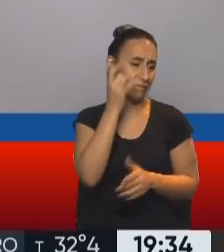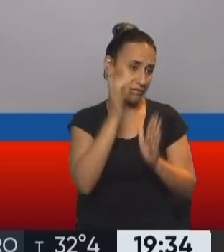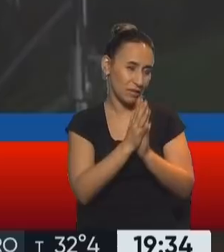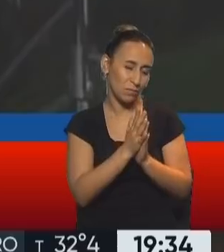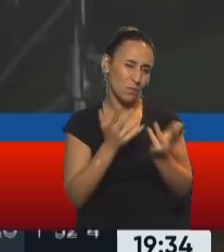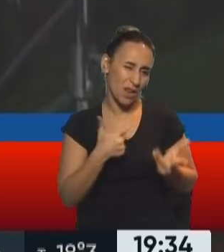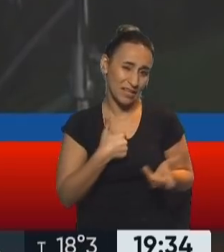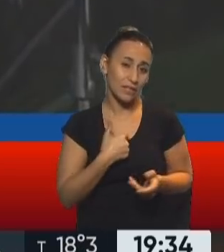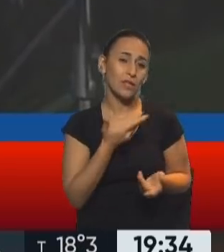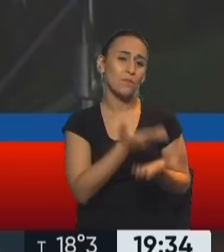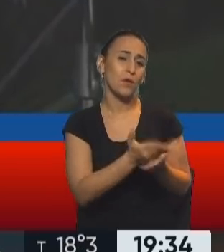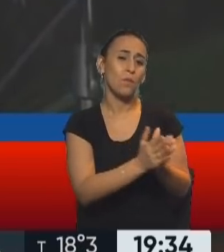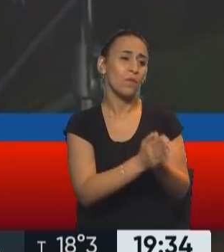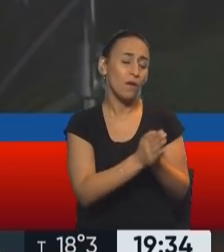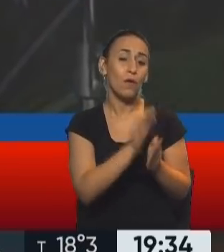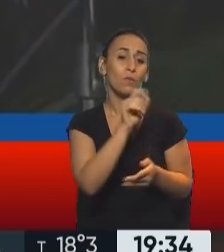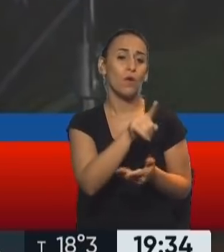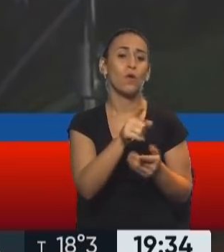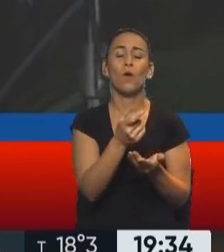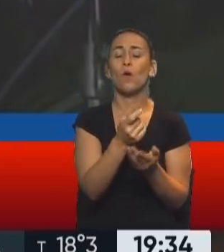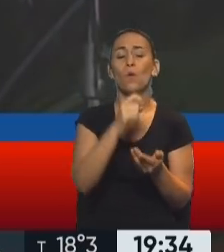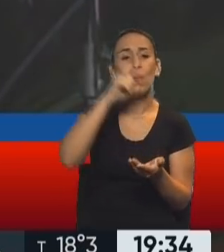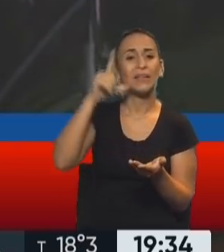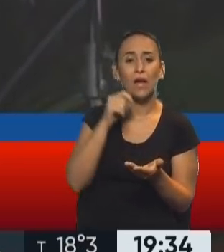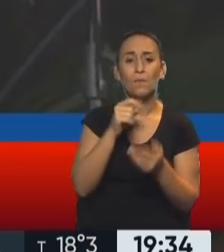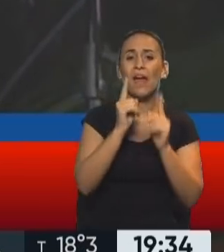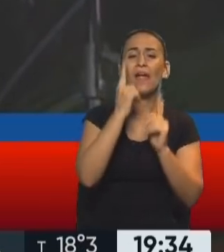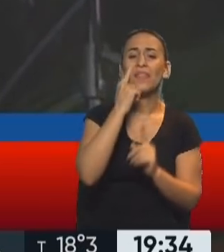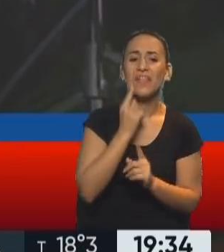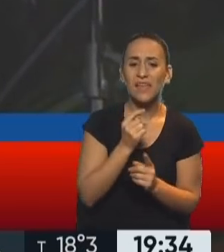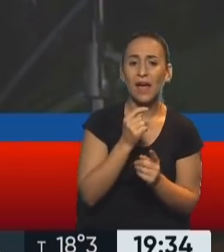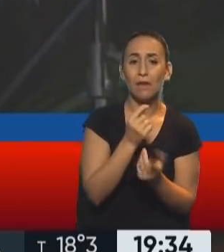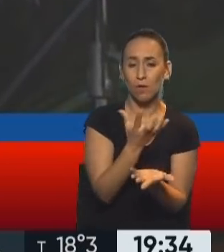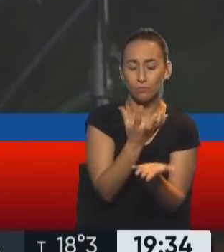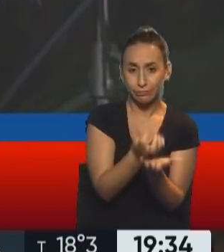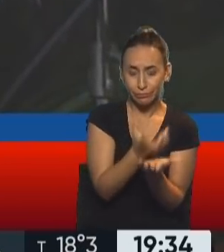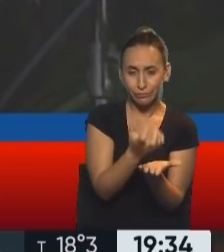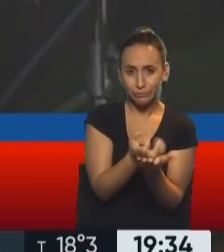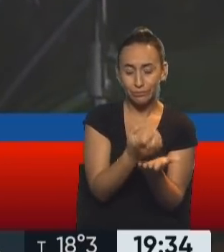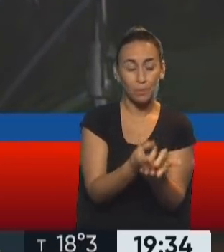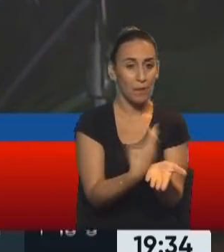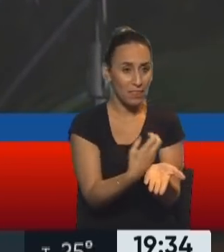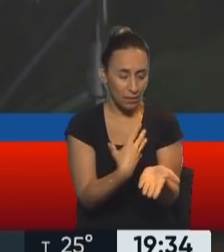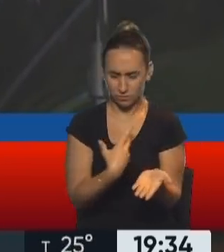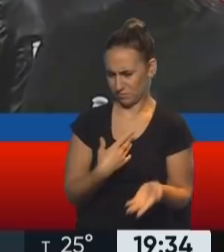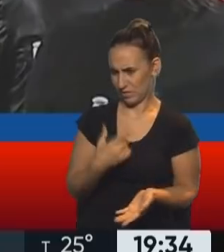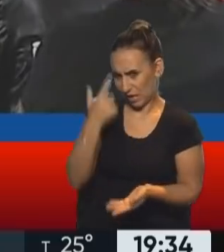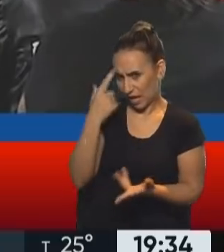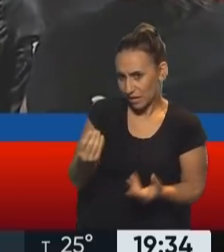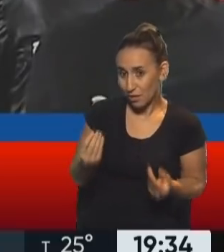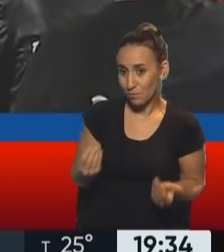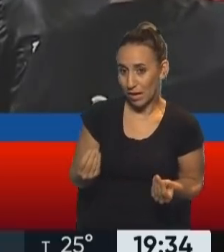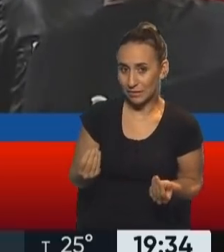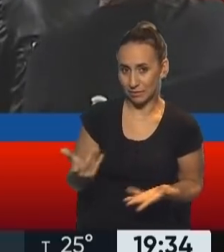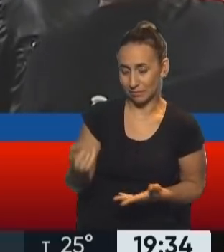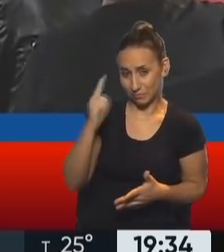me mandes las copias de todas las pantallas de tu WhatsApp del día de... Digo, ¿qué le pasa a este tipo? Dije yo. No, como buen porteño dije,